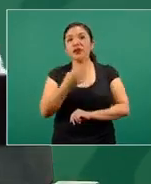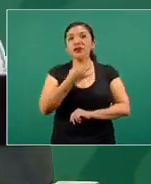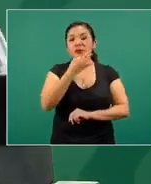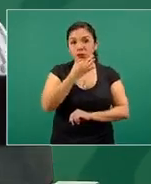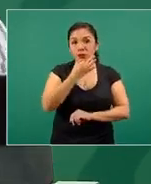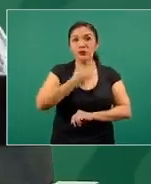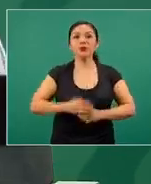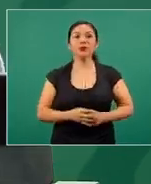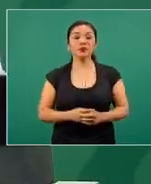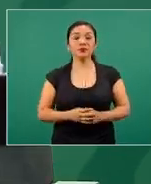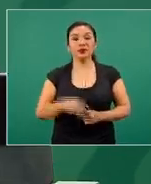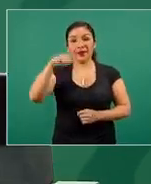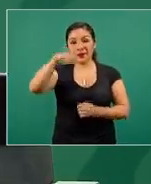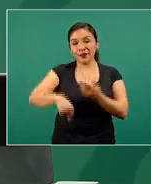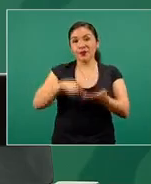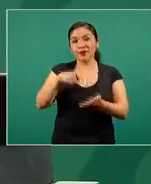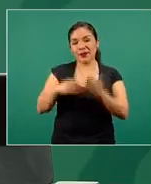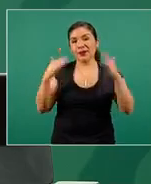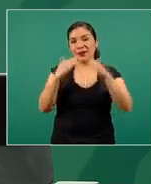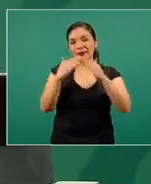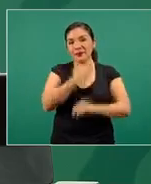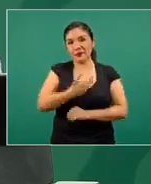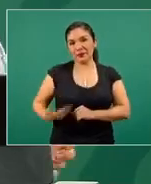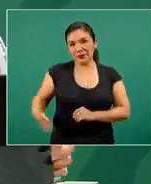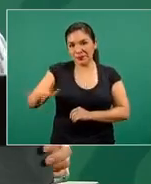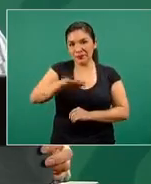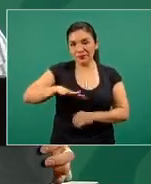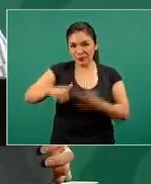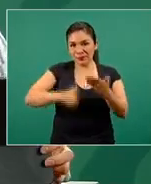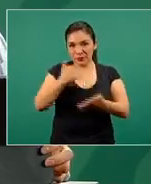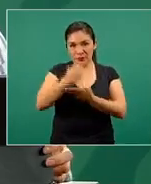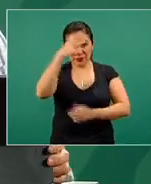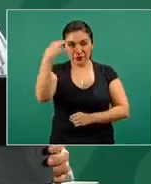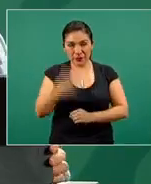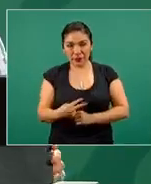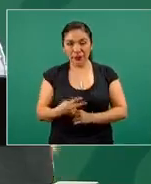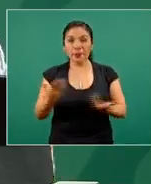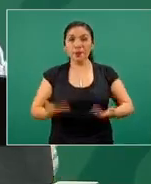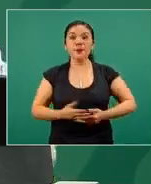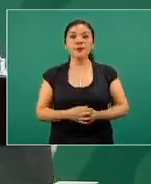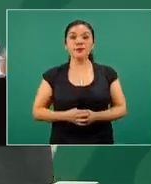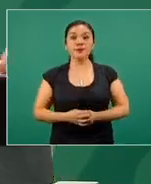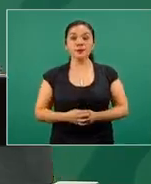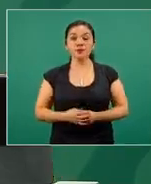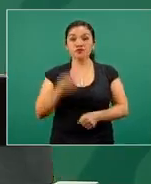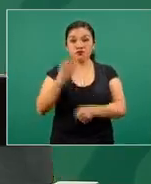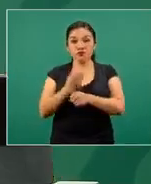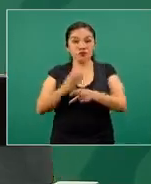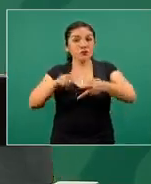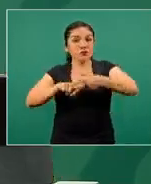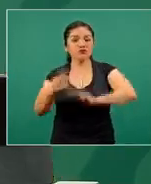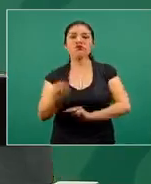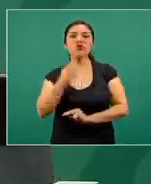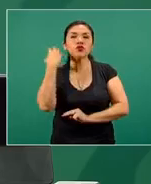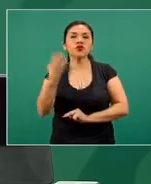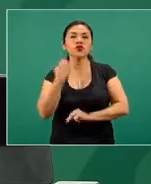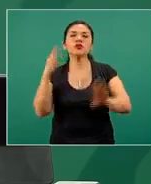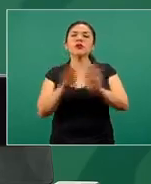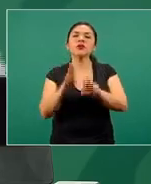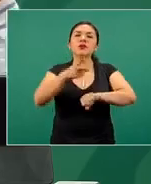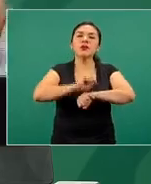19:03. Estamos en el Palacio Nacional de México, en la Ciudad de México, y vamos a iniciar la conferencia de prensa